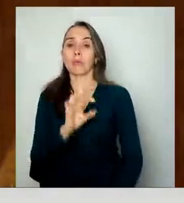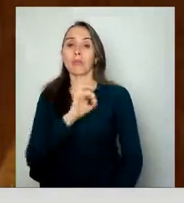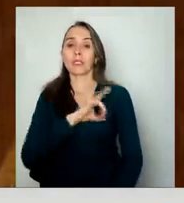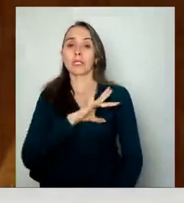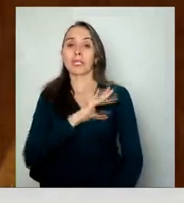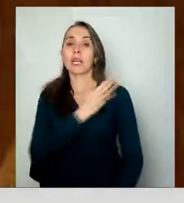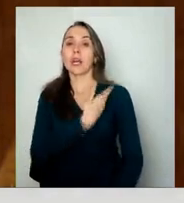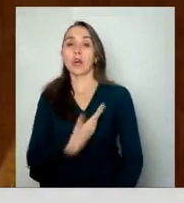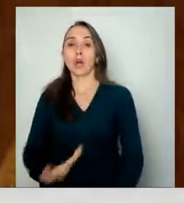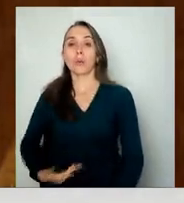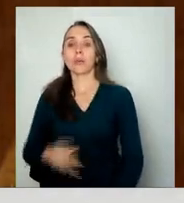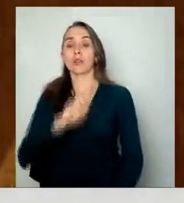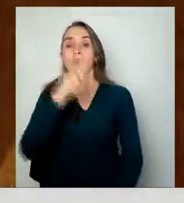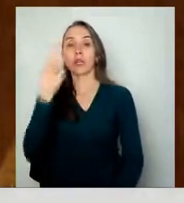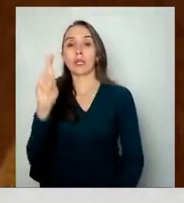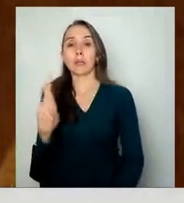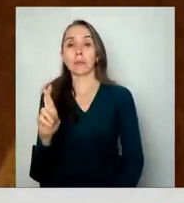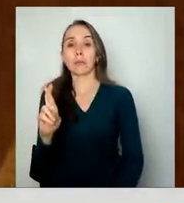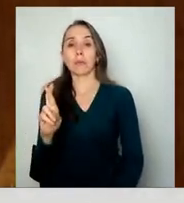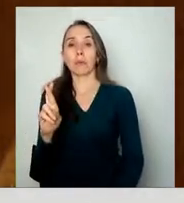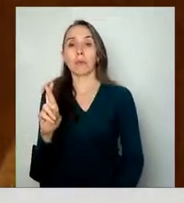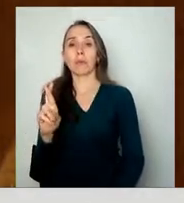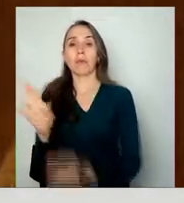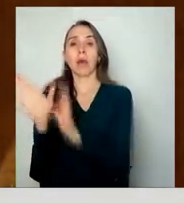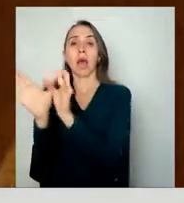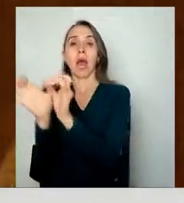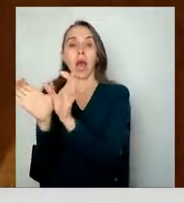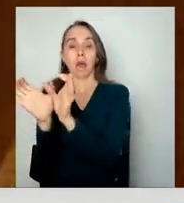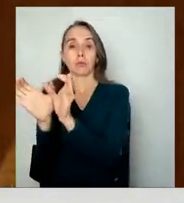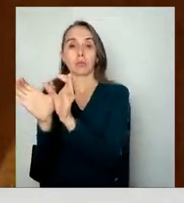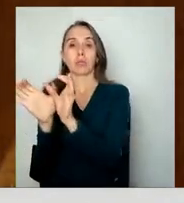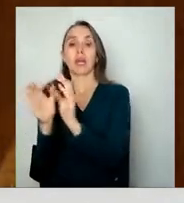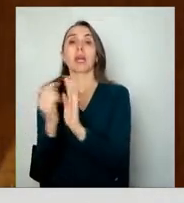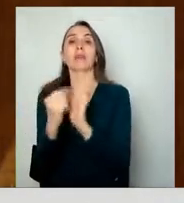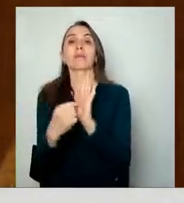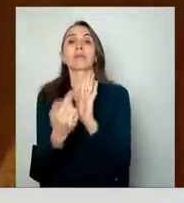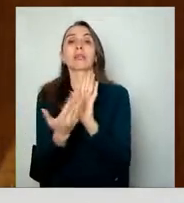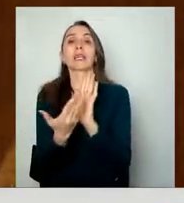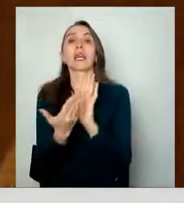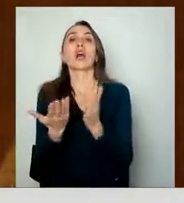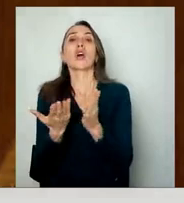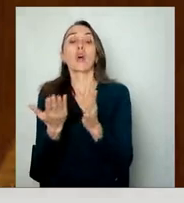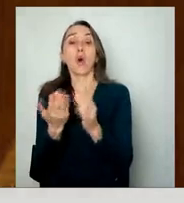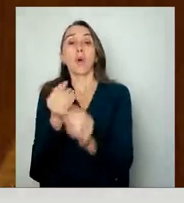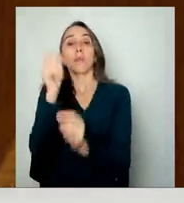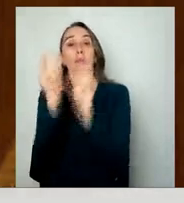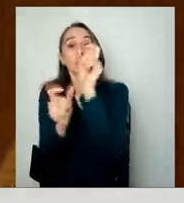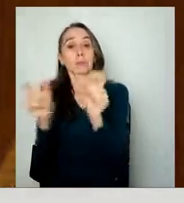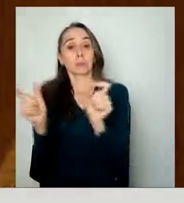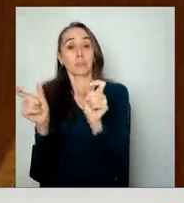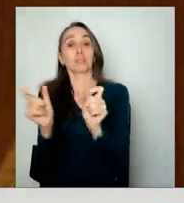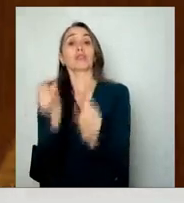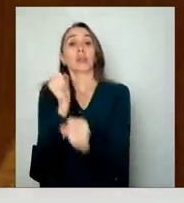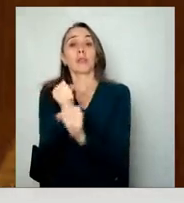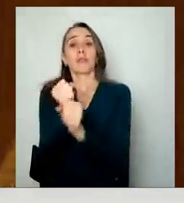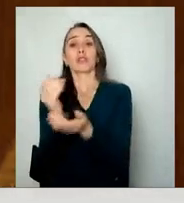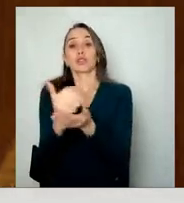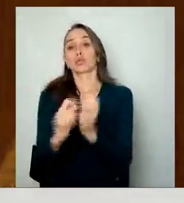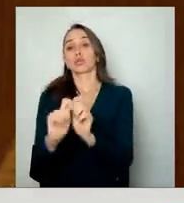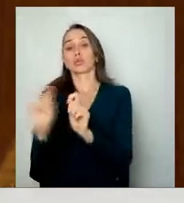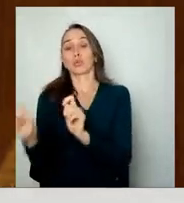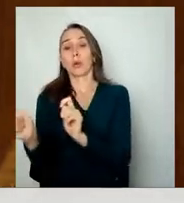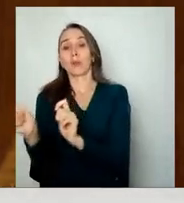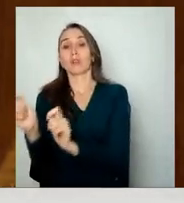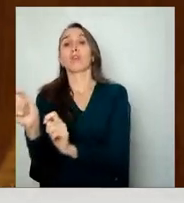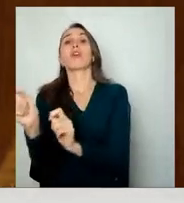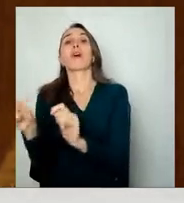el gobierno de la República de Austria relativo al ejercicio de actividades remuneradas por parte de